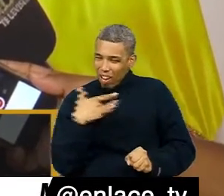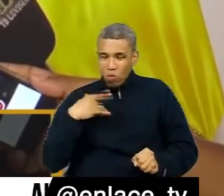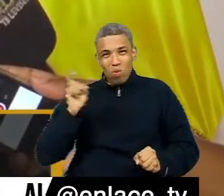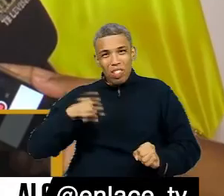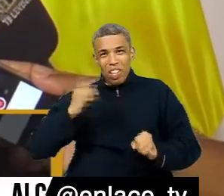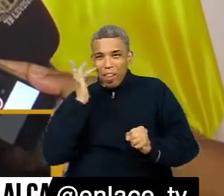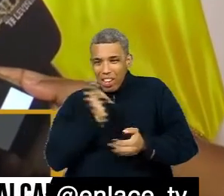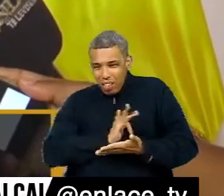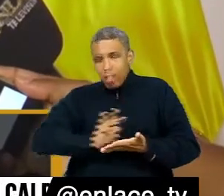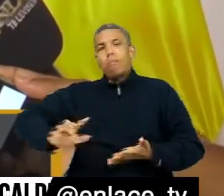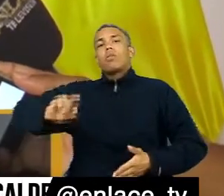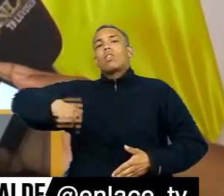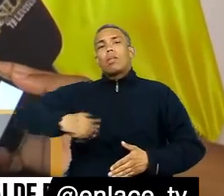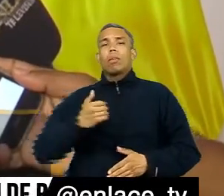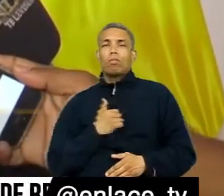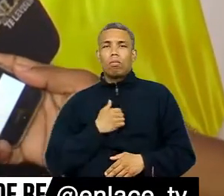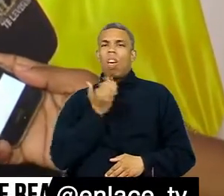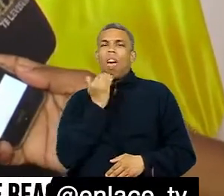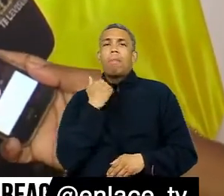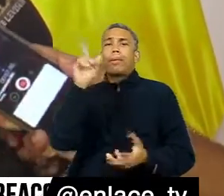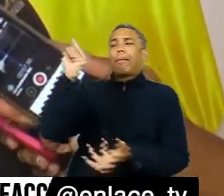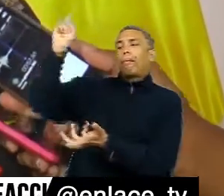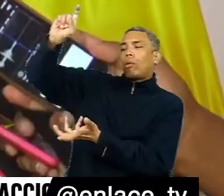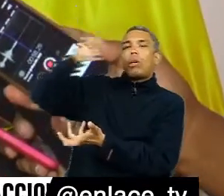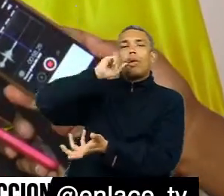son en expendio callejero.